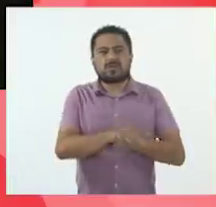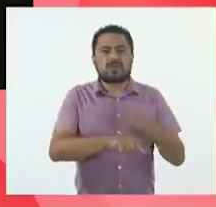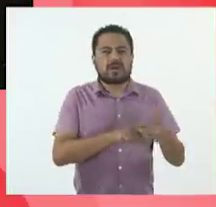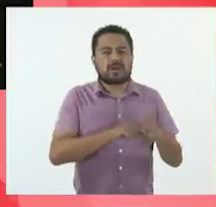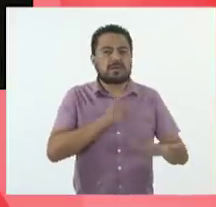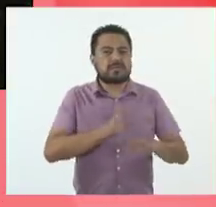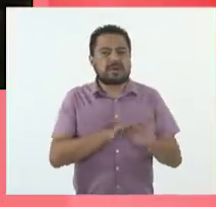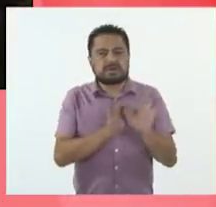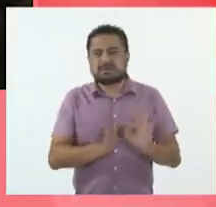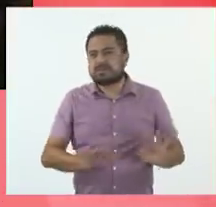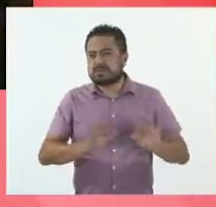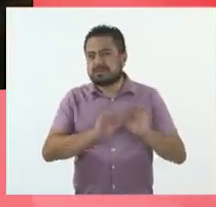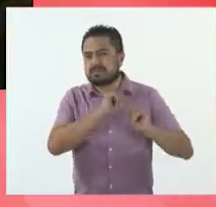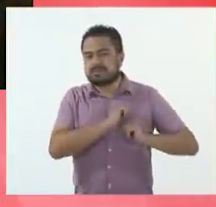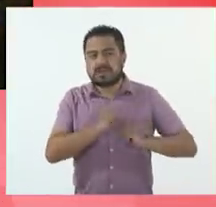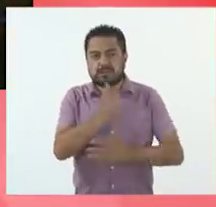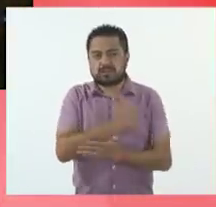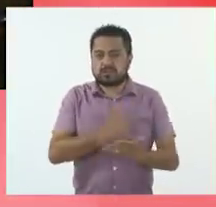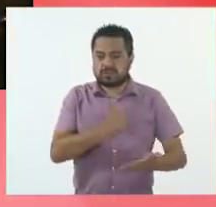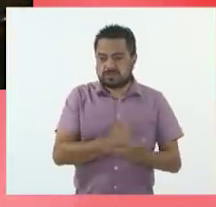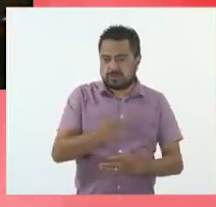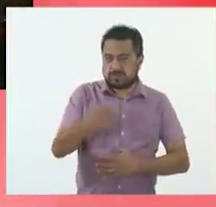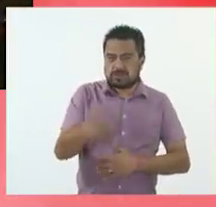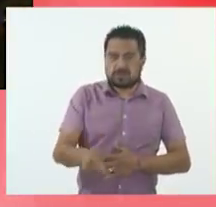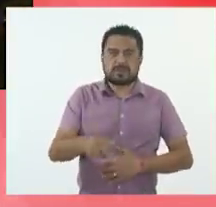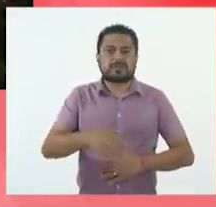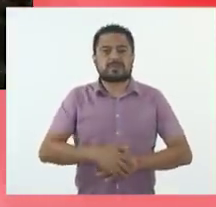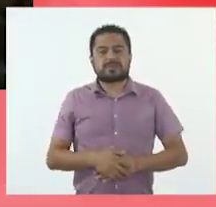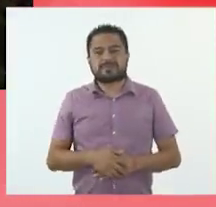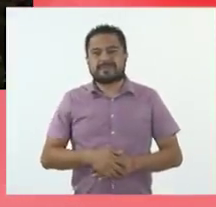más emblemáticos de esta ciudad.